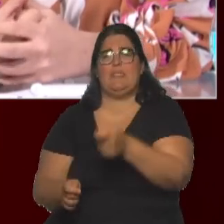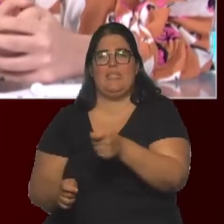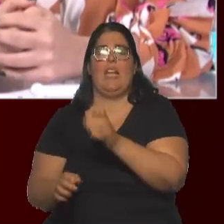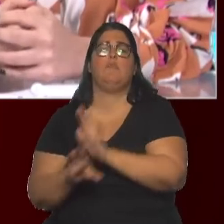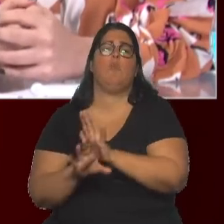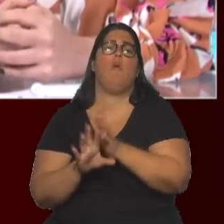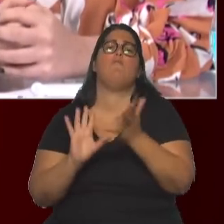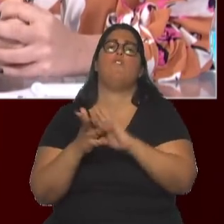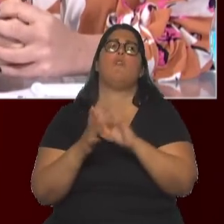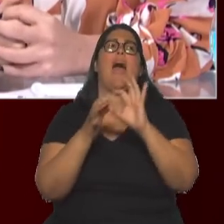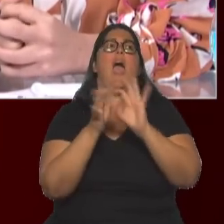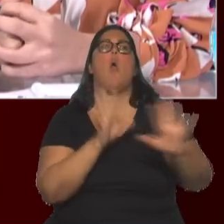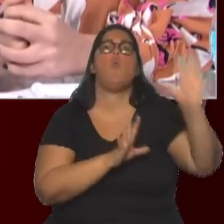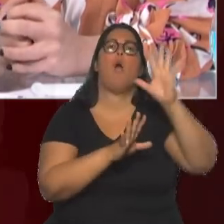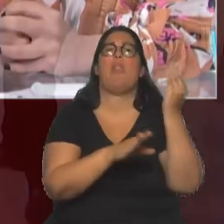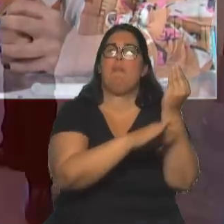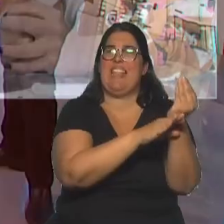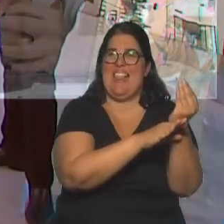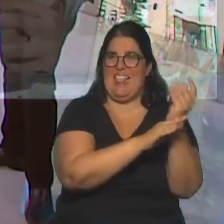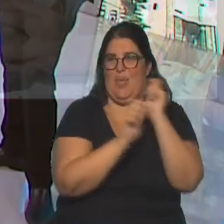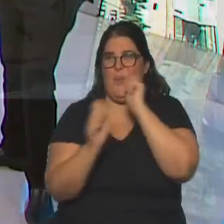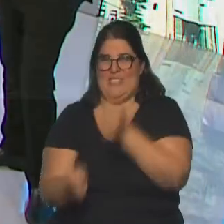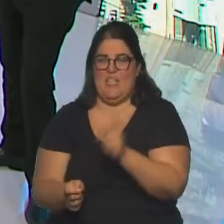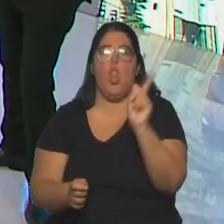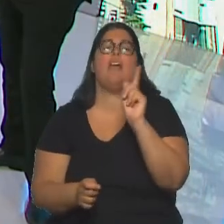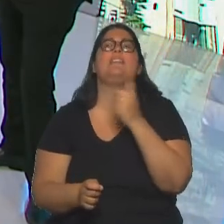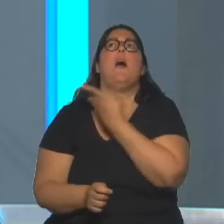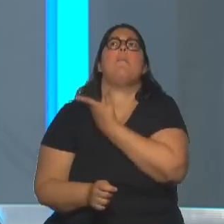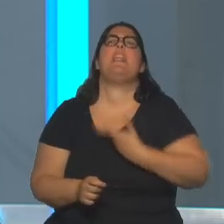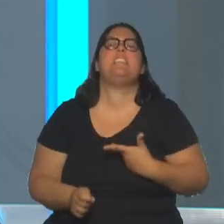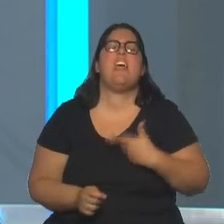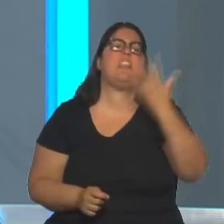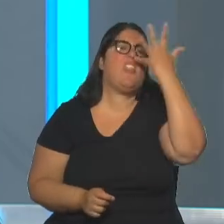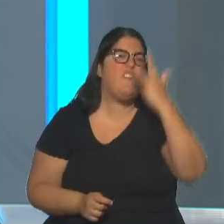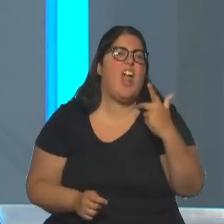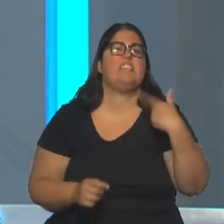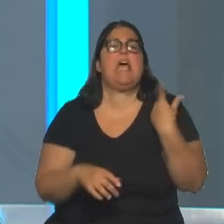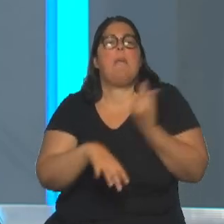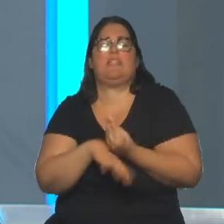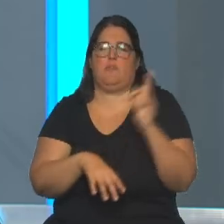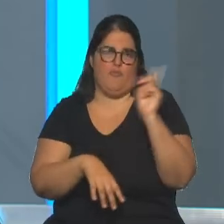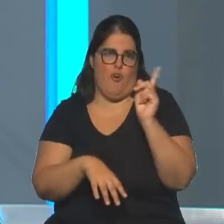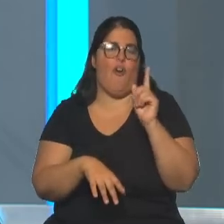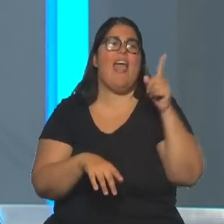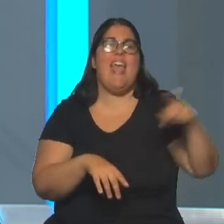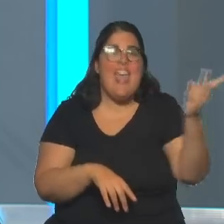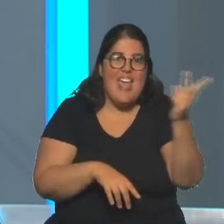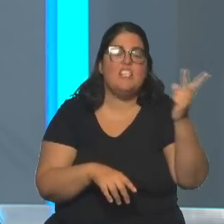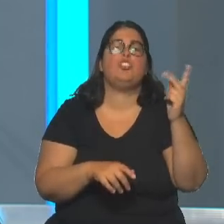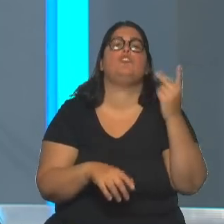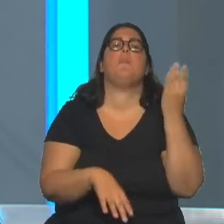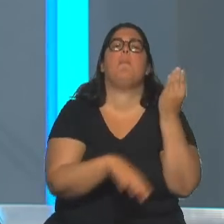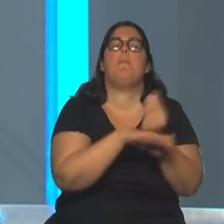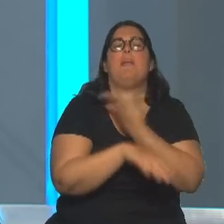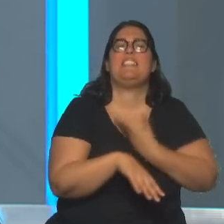investiduras europeas. Es decir, Macron no fue como presidente de Francia, fueron como presidentes del Consejo